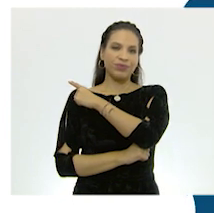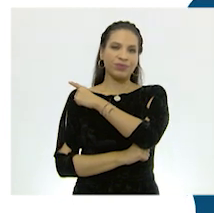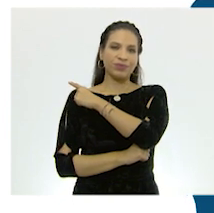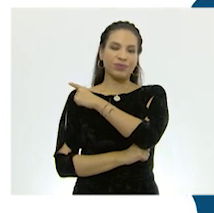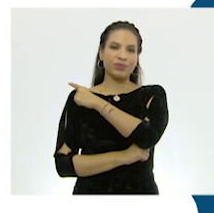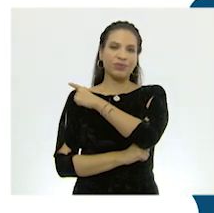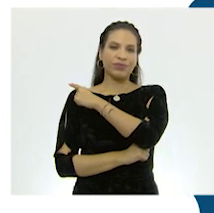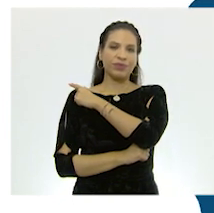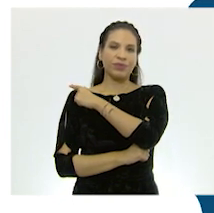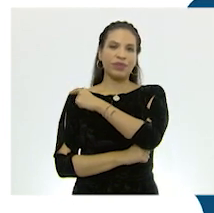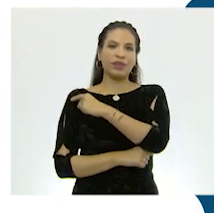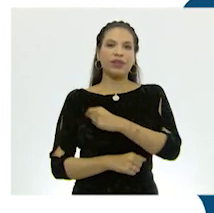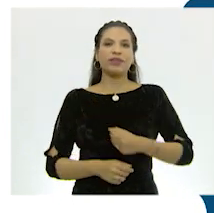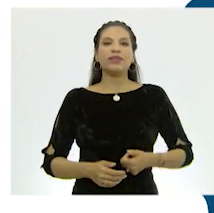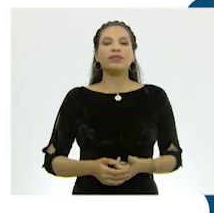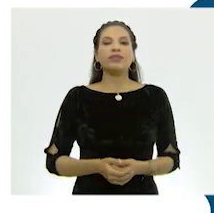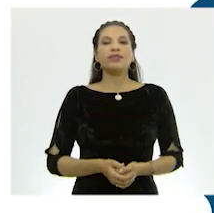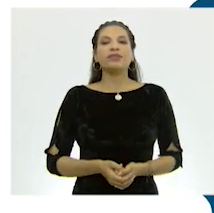.mx